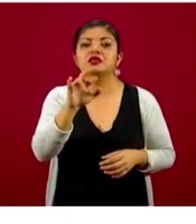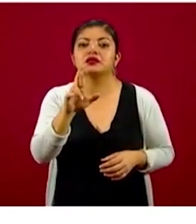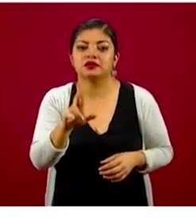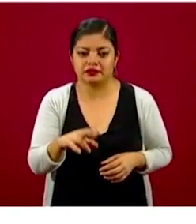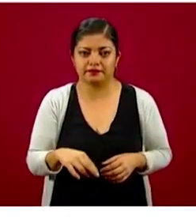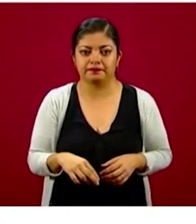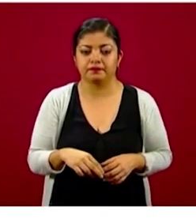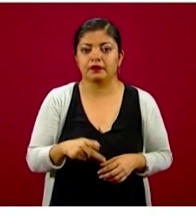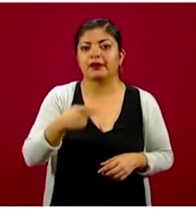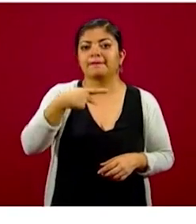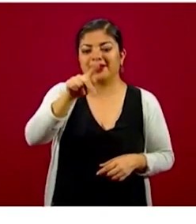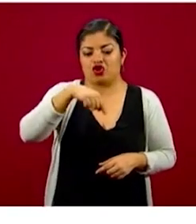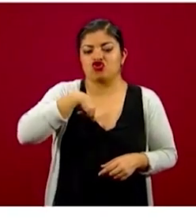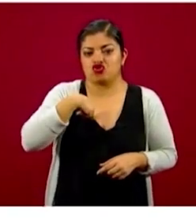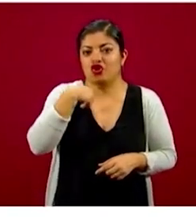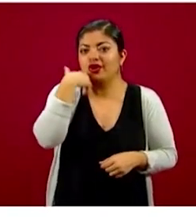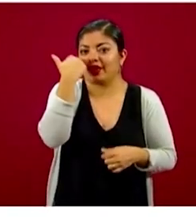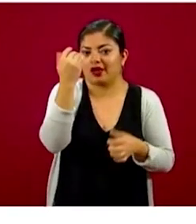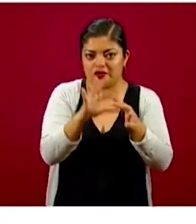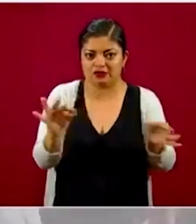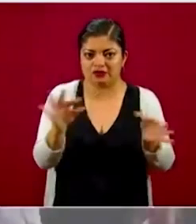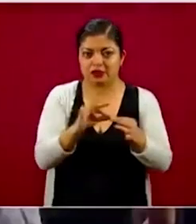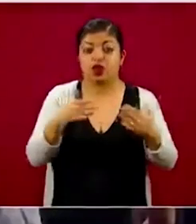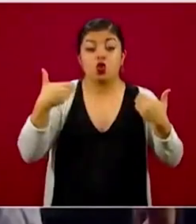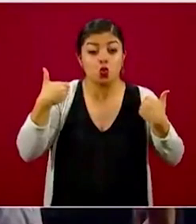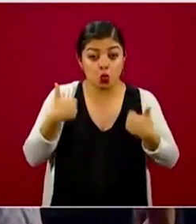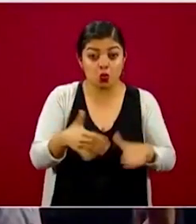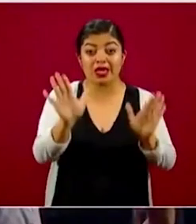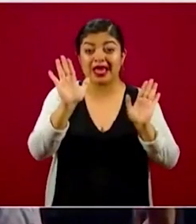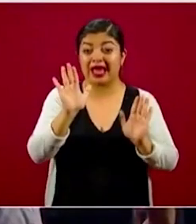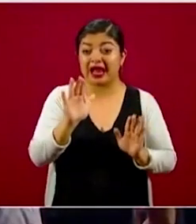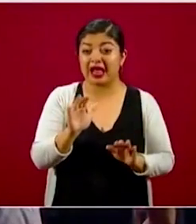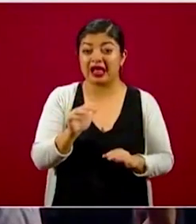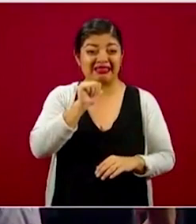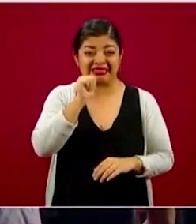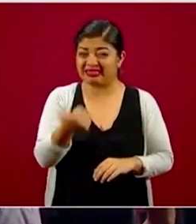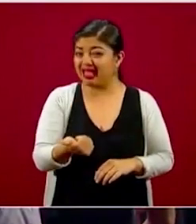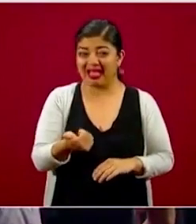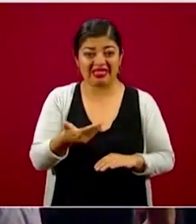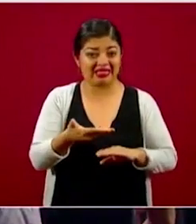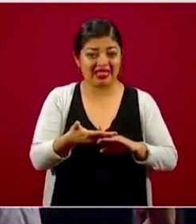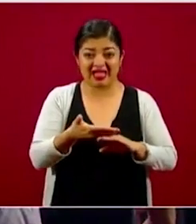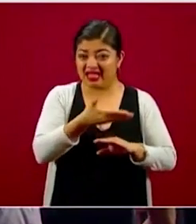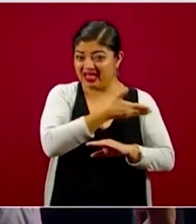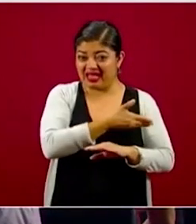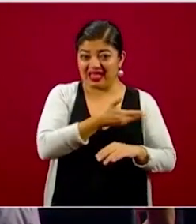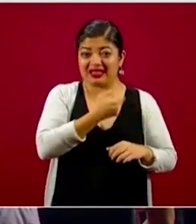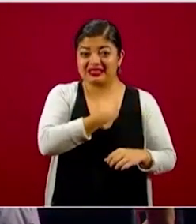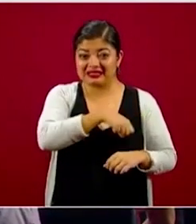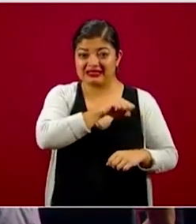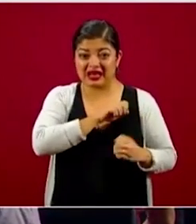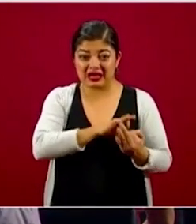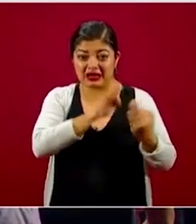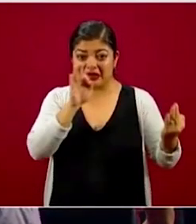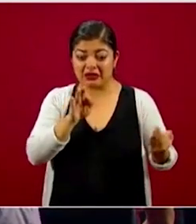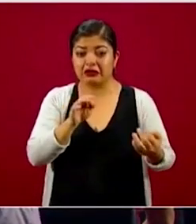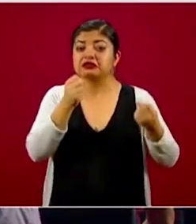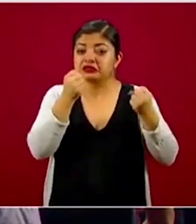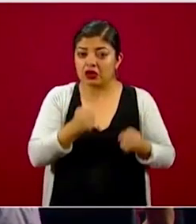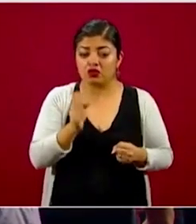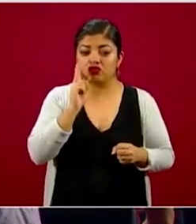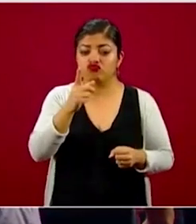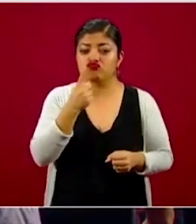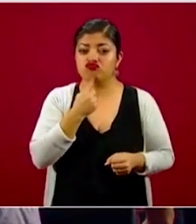pero lo que voy es que esto es lo que hubiera ocurrido si no se hubieran hecho las intervenciones de sana distancia que hubiera ocurrido